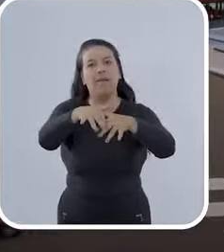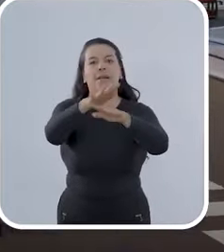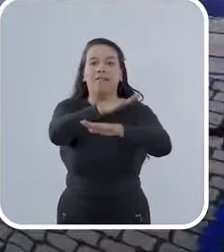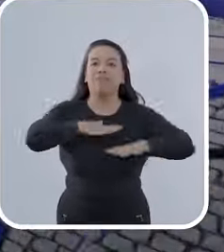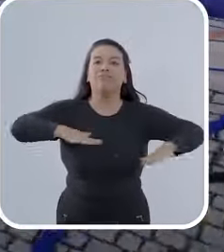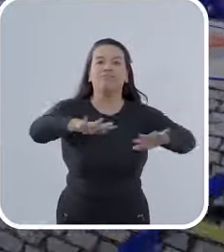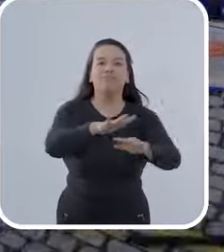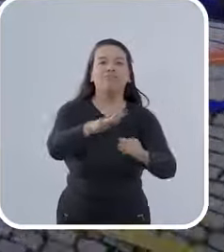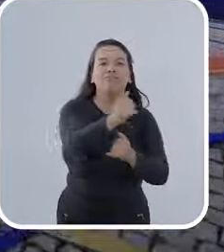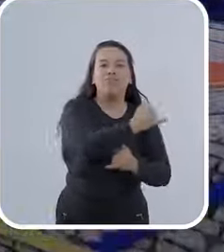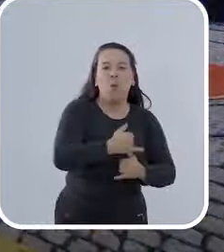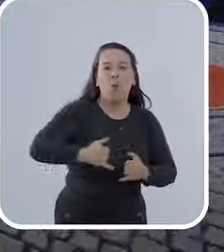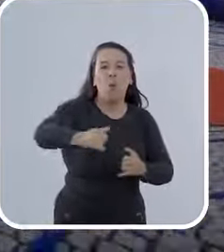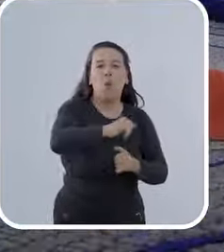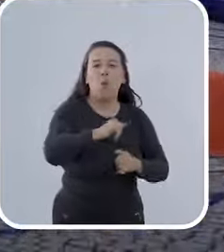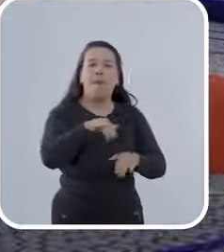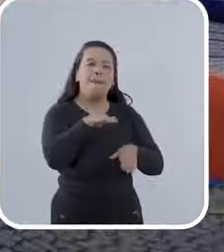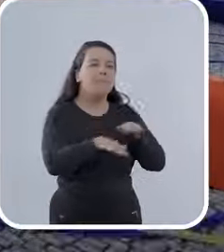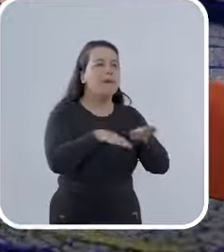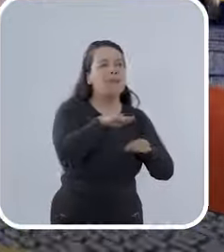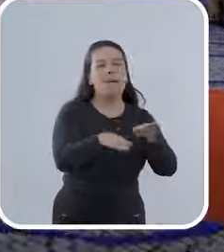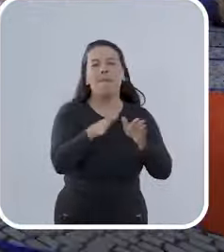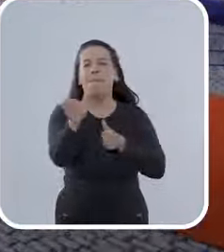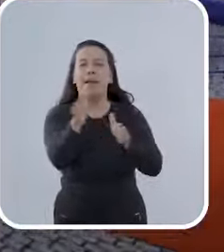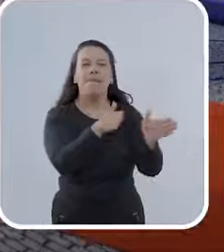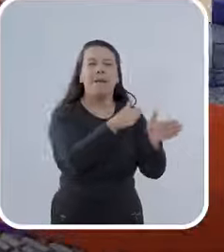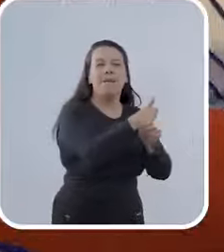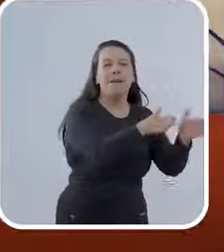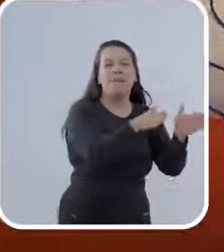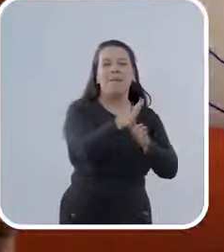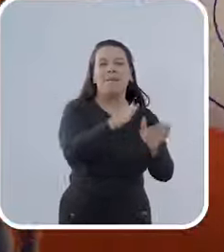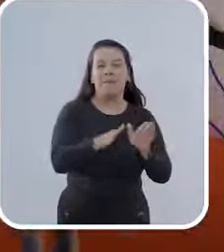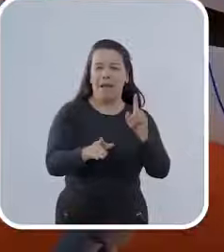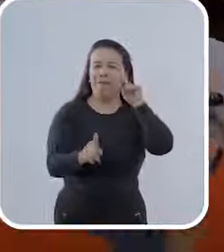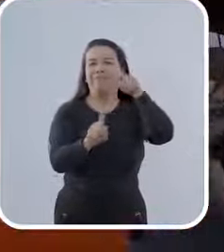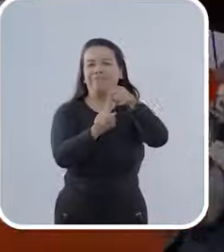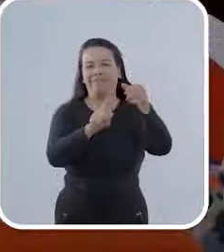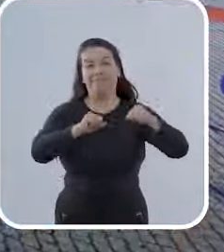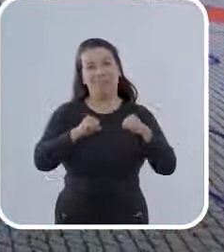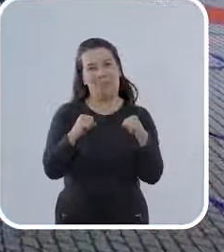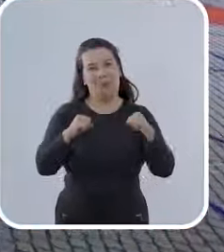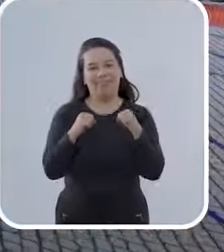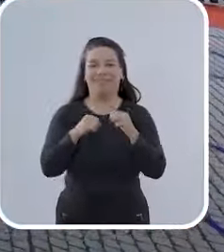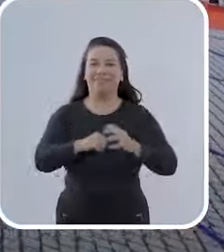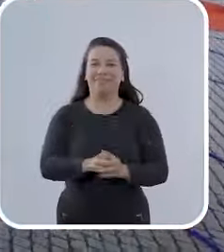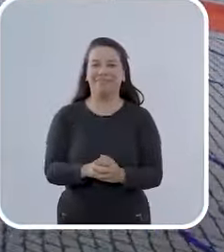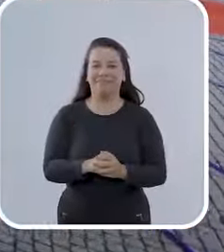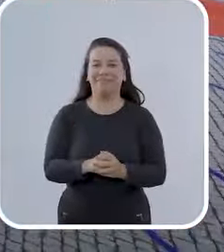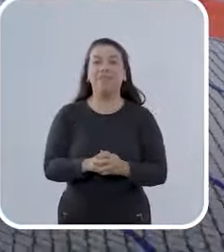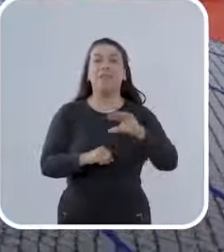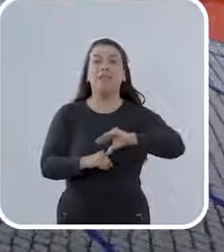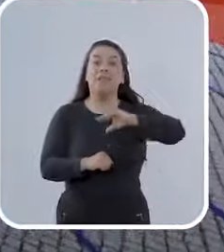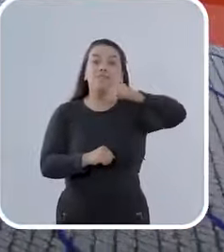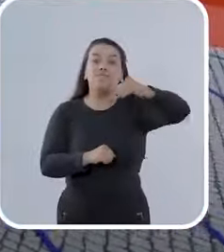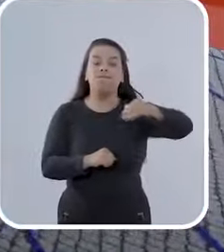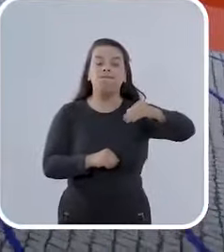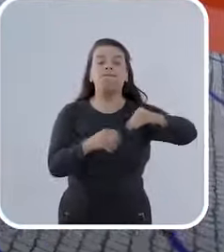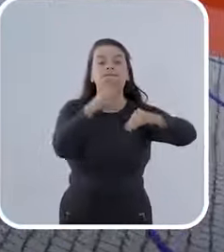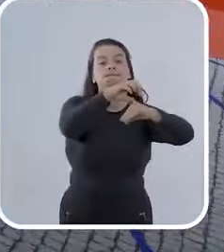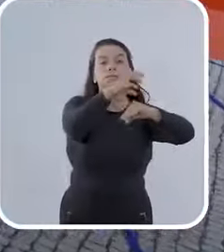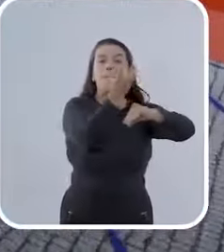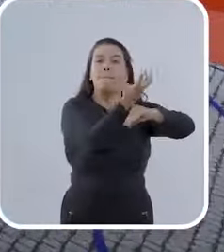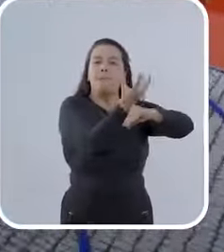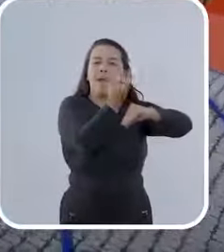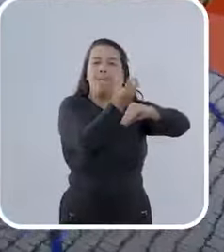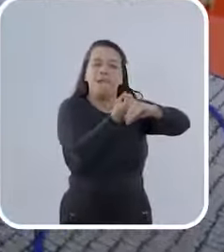ciudadano encontrará montículos con exposiciones y presentaciones artísticas, rodeadas de vegetación alta y poco